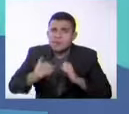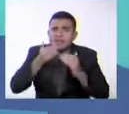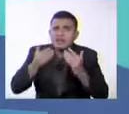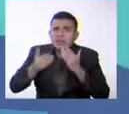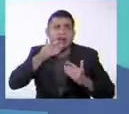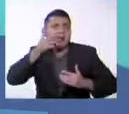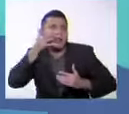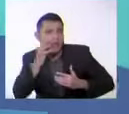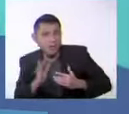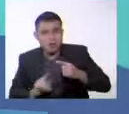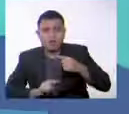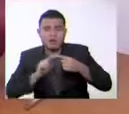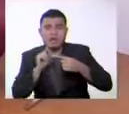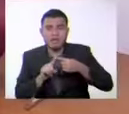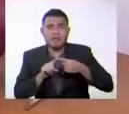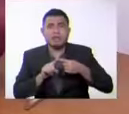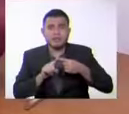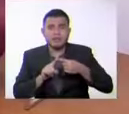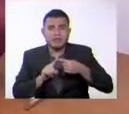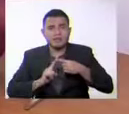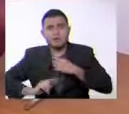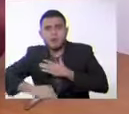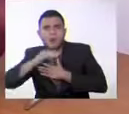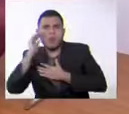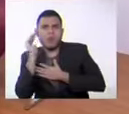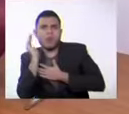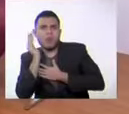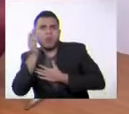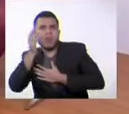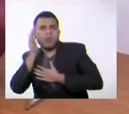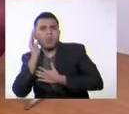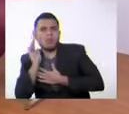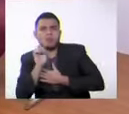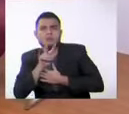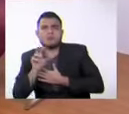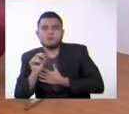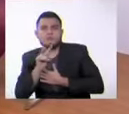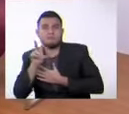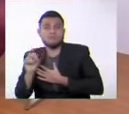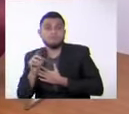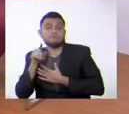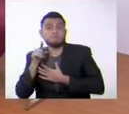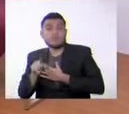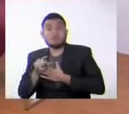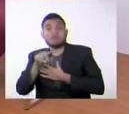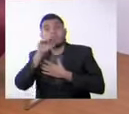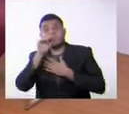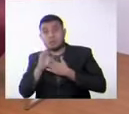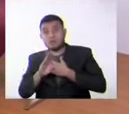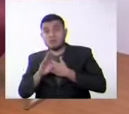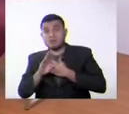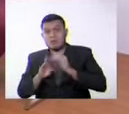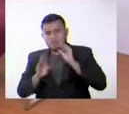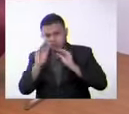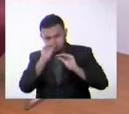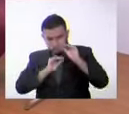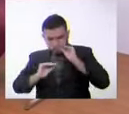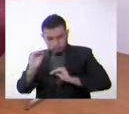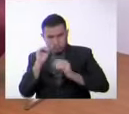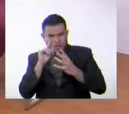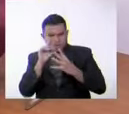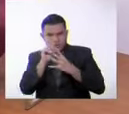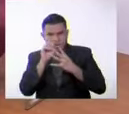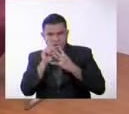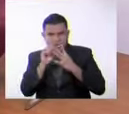ejemplo que de la conferencia de Río +20 se determinó la reestructuración de los objetivos de desarrollo del